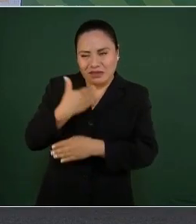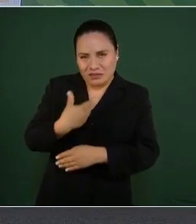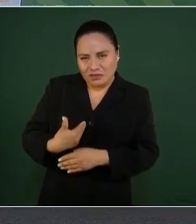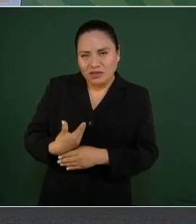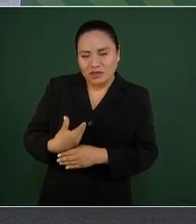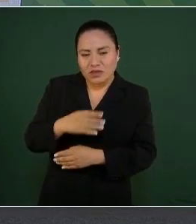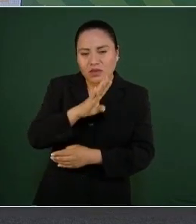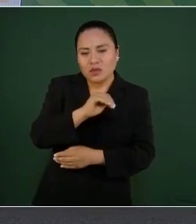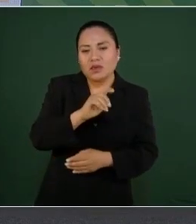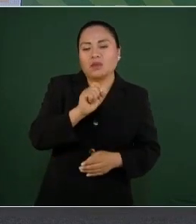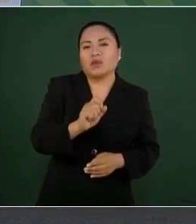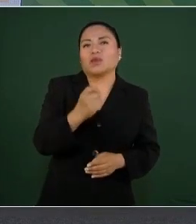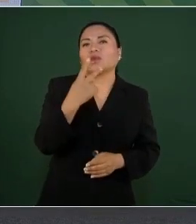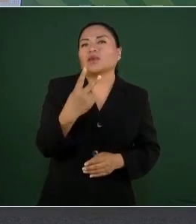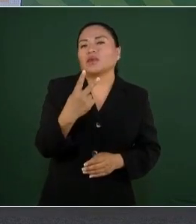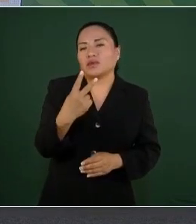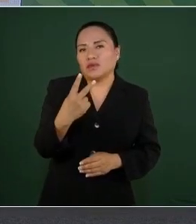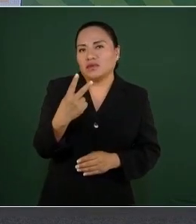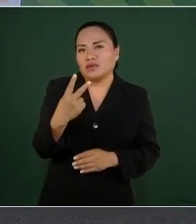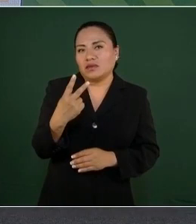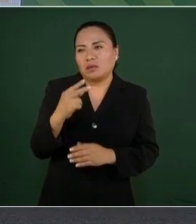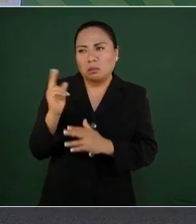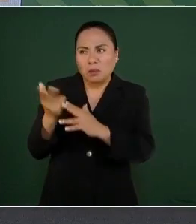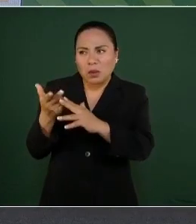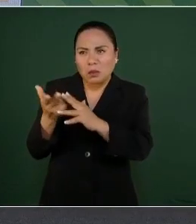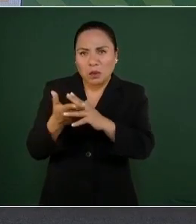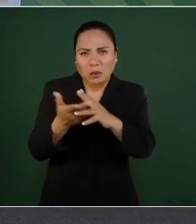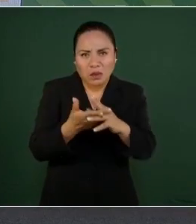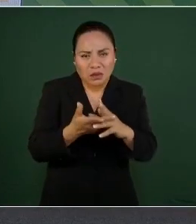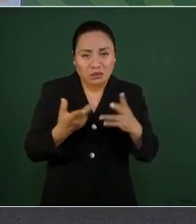homicidio 9.2,